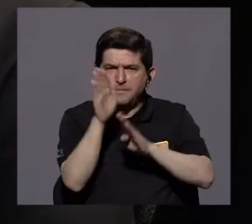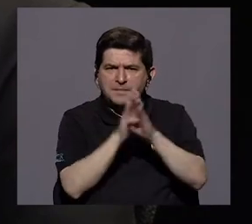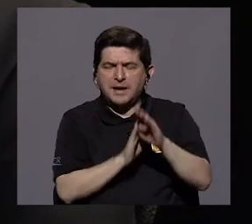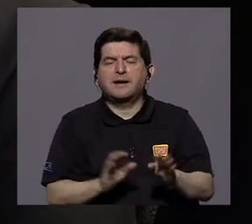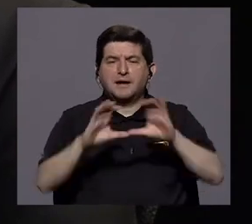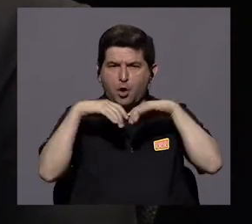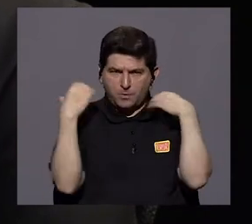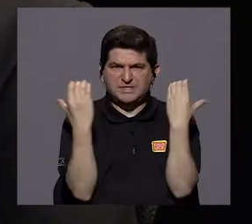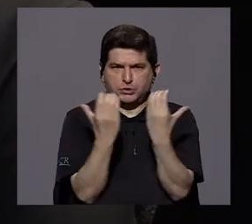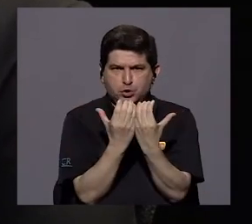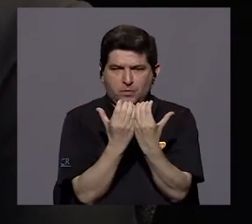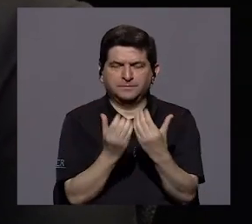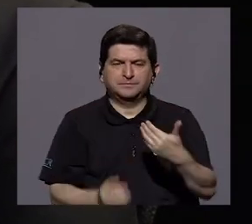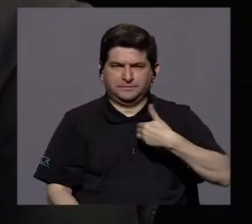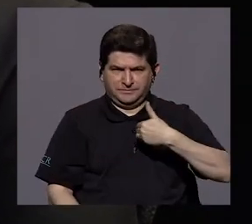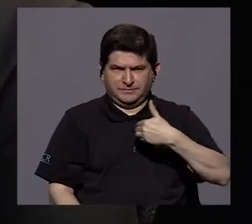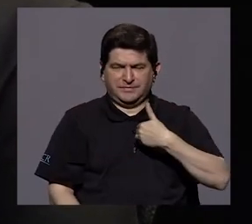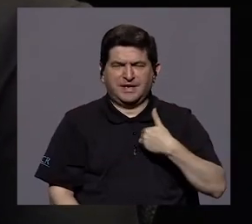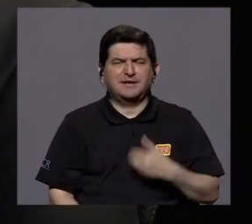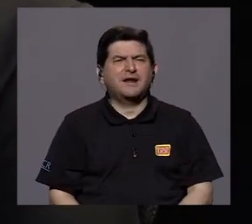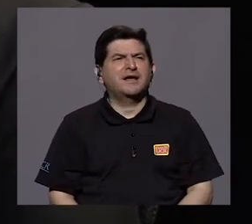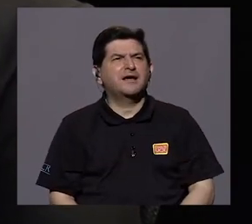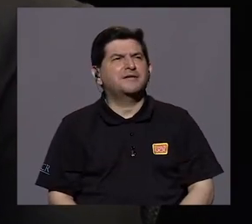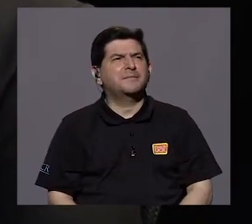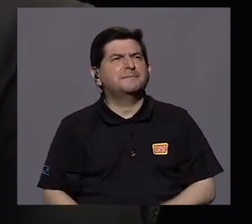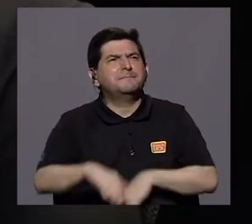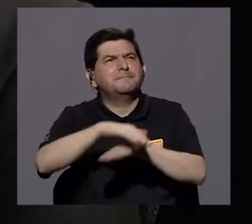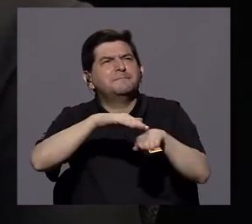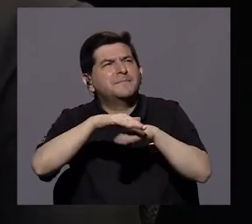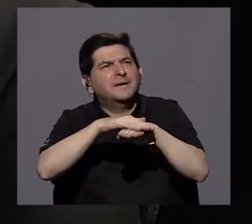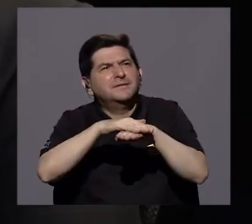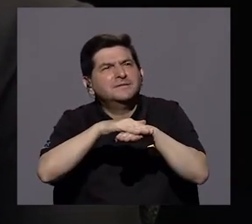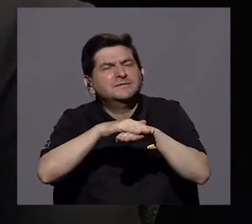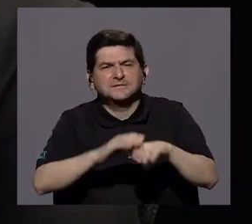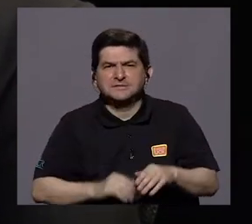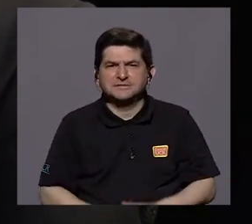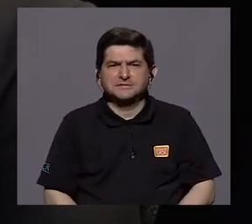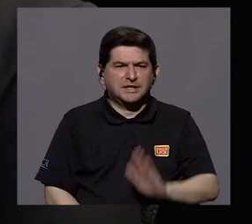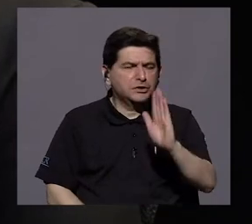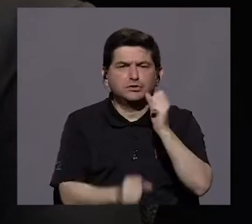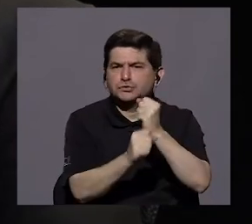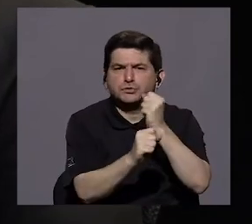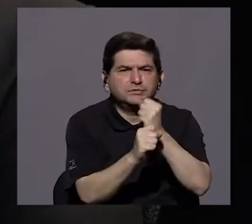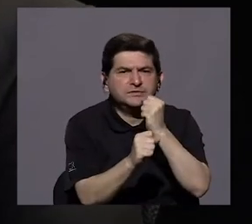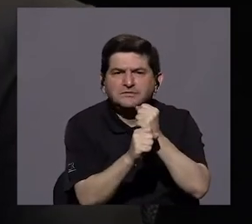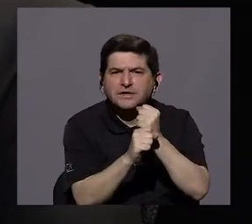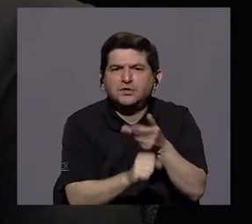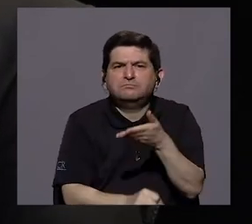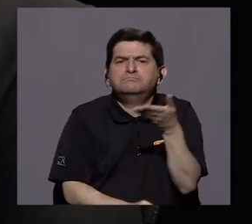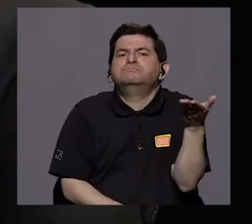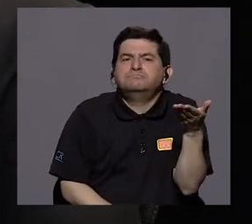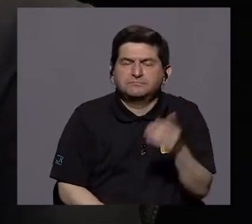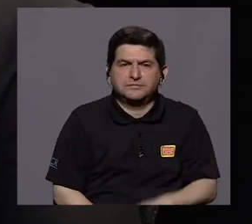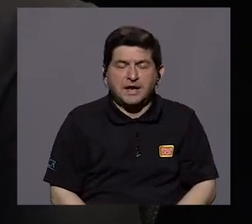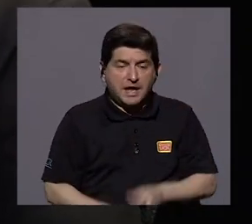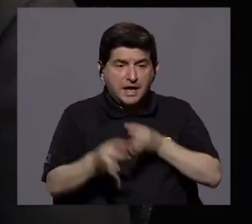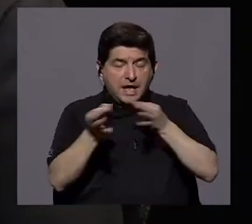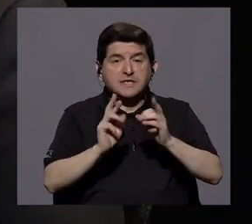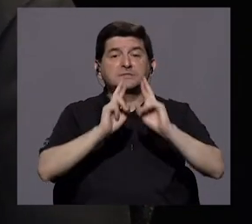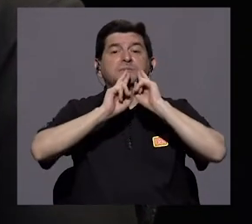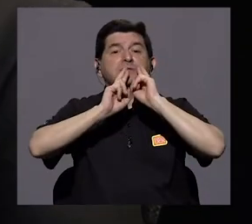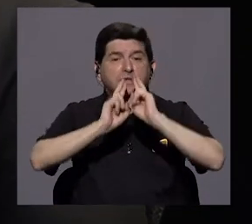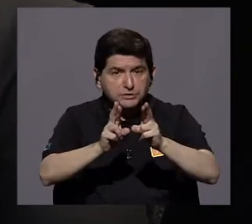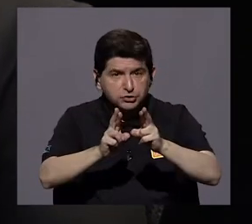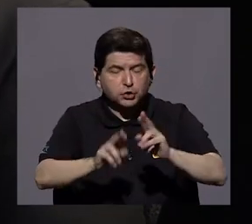desarrolla la CONAMAC, que tiene fundamentalmente dentro de su que hacer la rendición